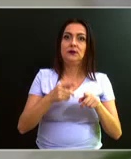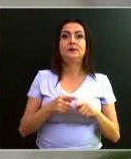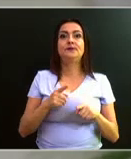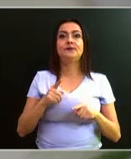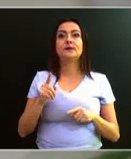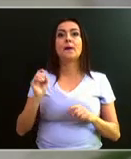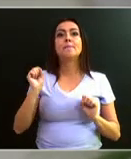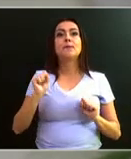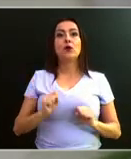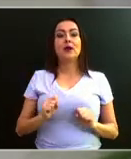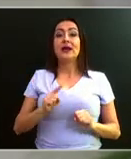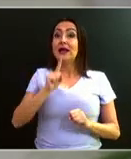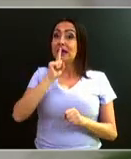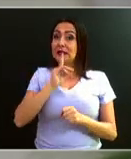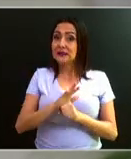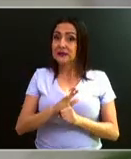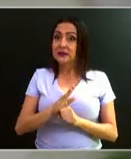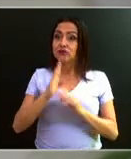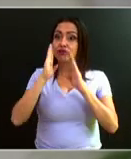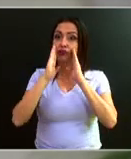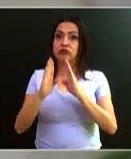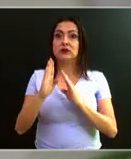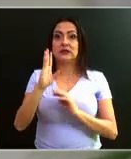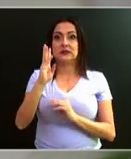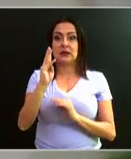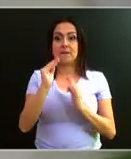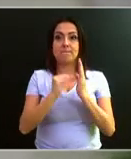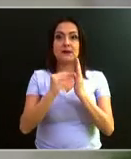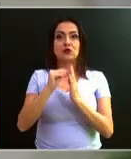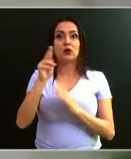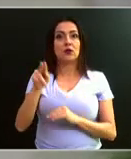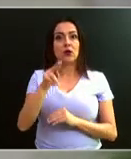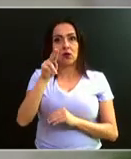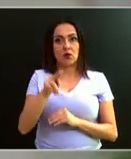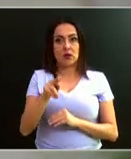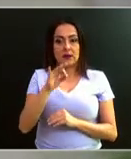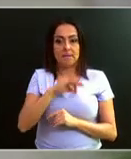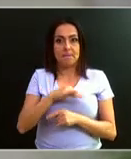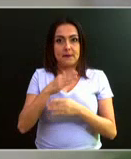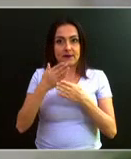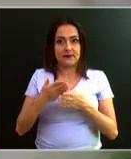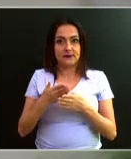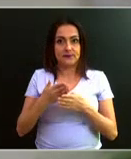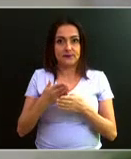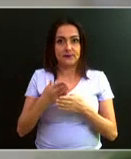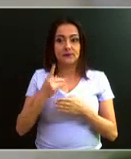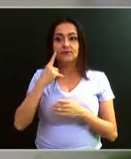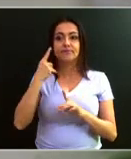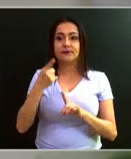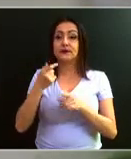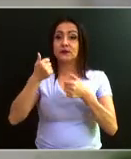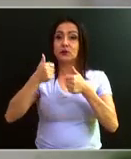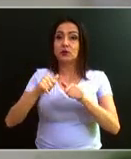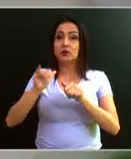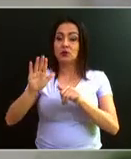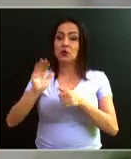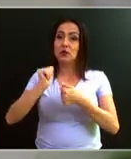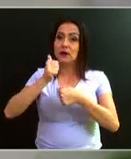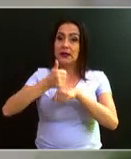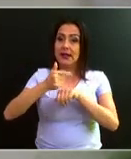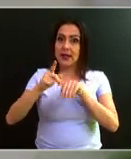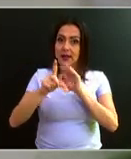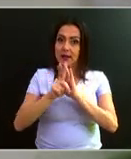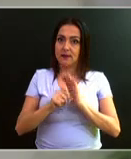le podría garantizar una cobertura de hasta 6 millones de colones a los beneficiarios que se determinen de acuerdo con lo establecido en la